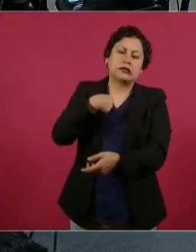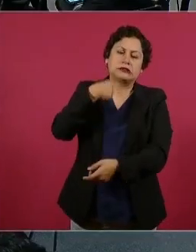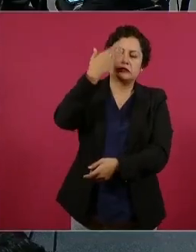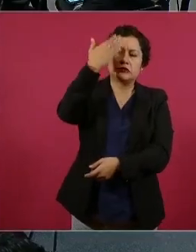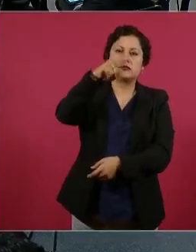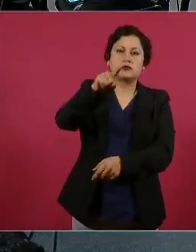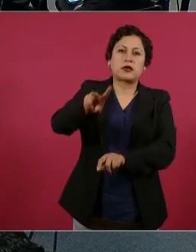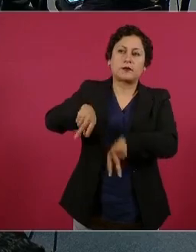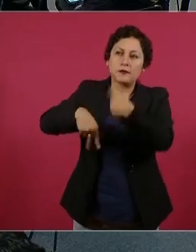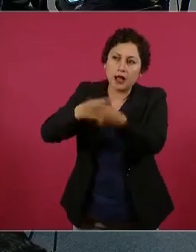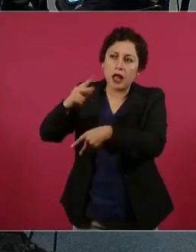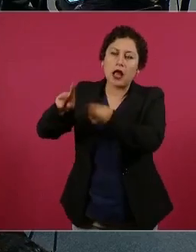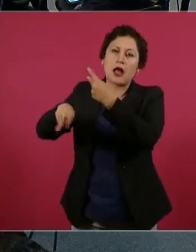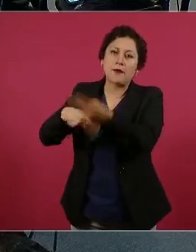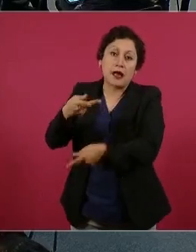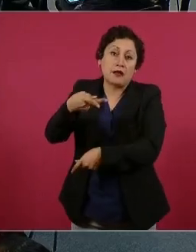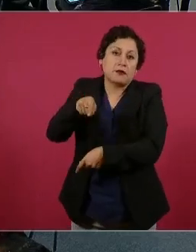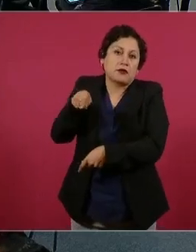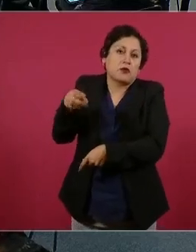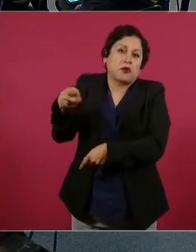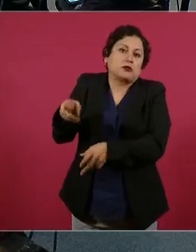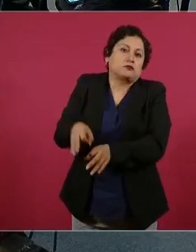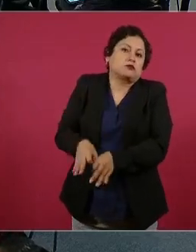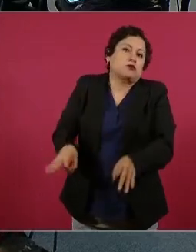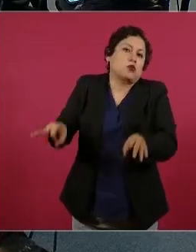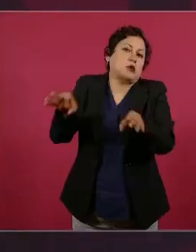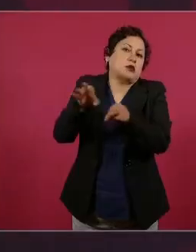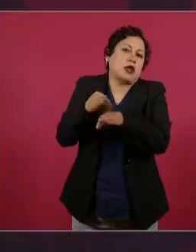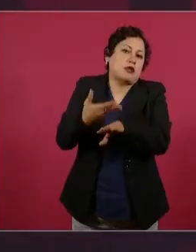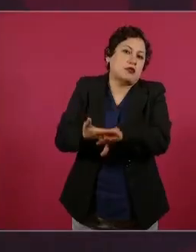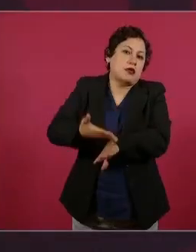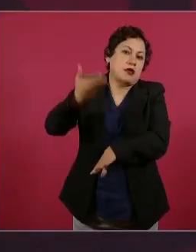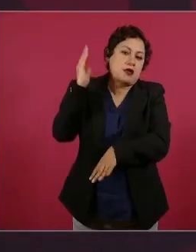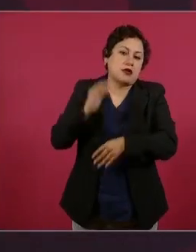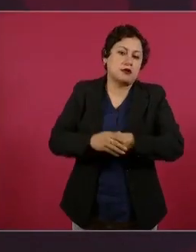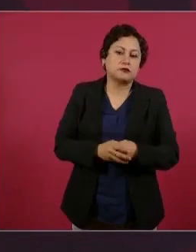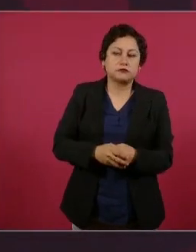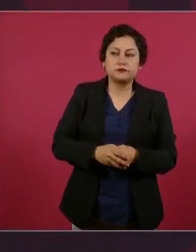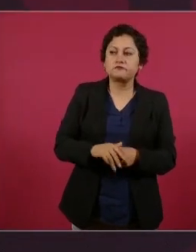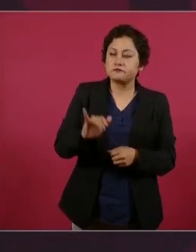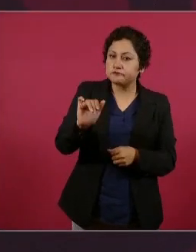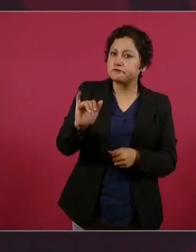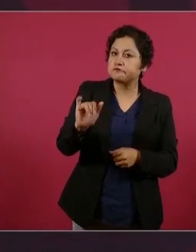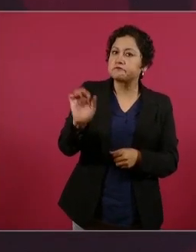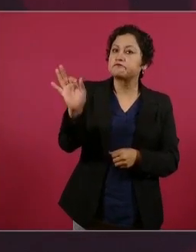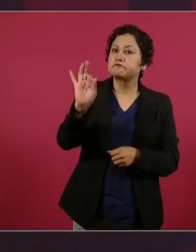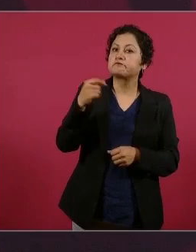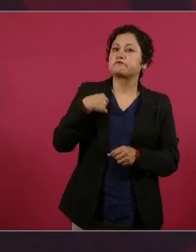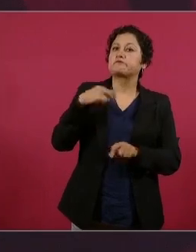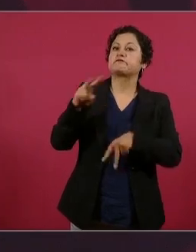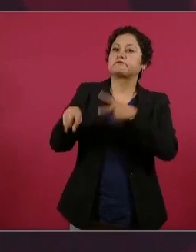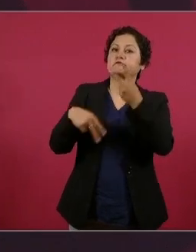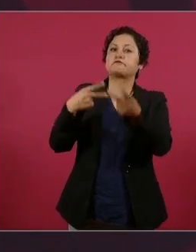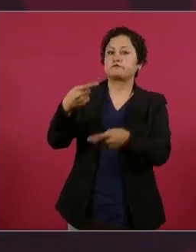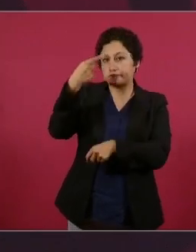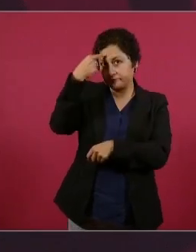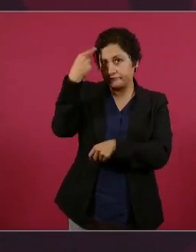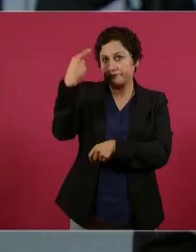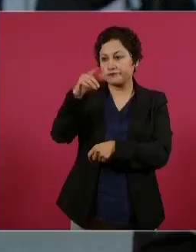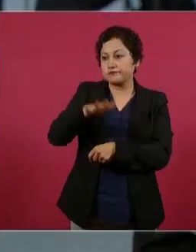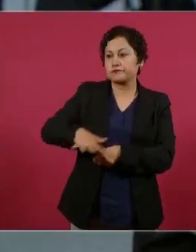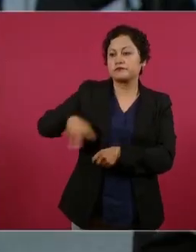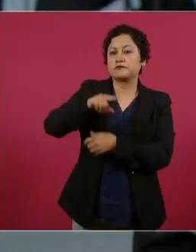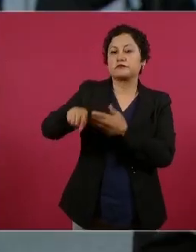en un evento público de esta magnitud. Sí, sí. Sí, a lo mejor sí voy a Play, a Solidaridad.